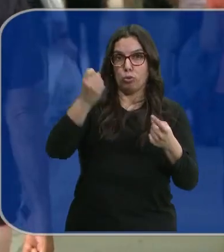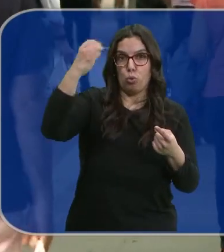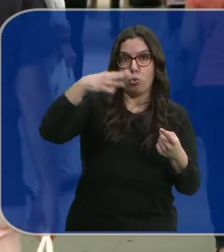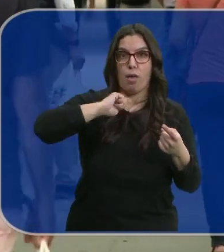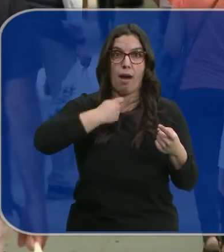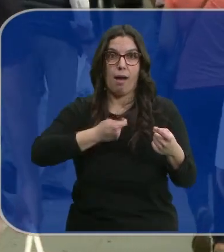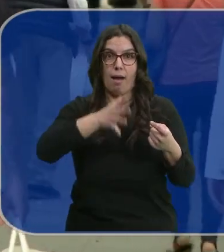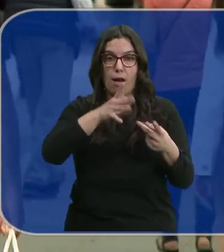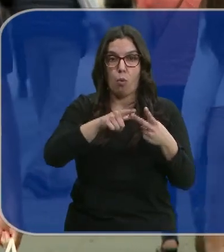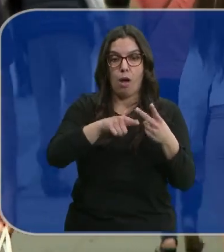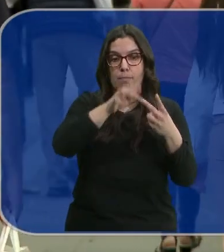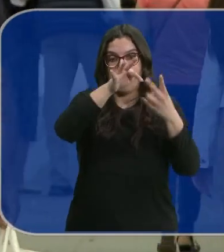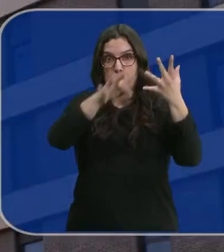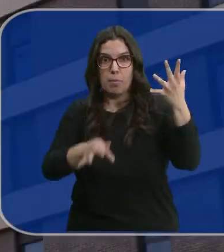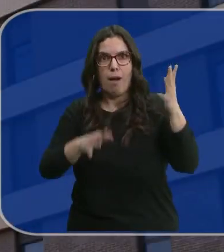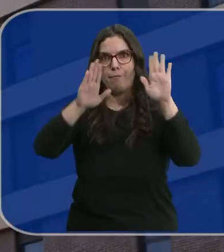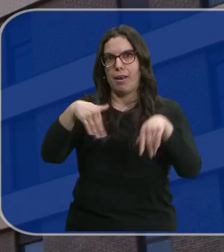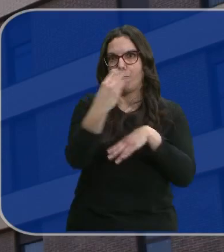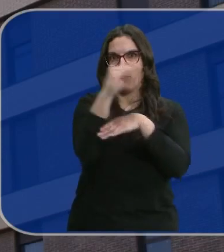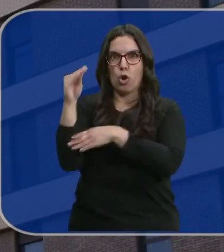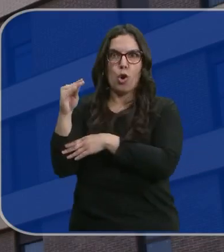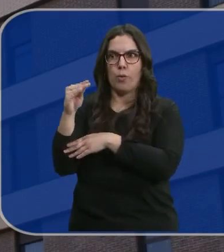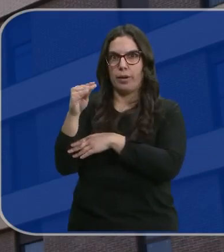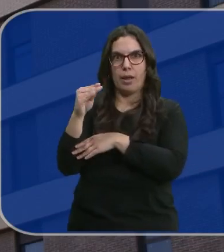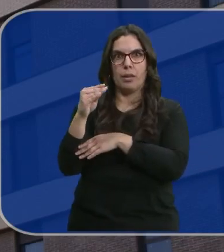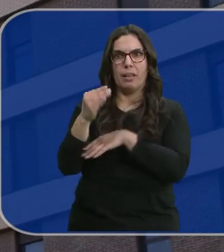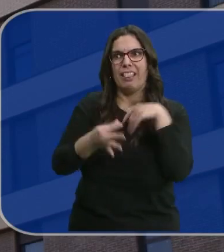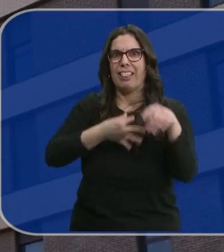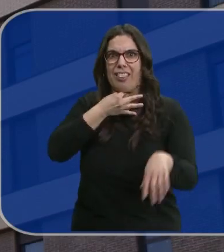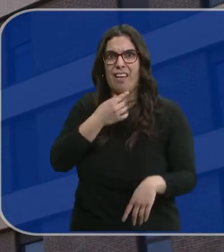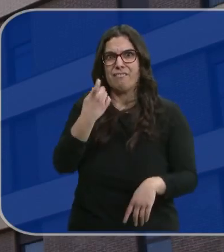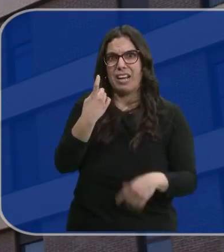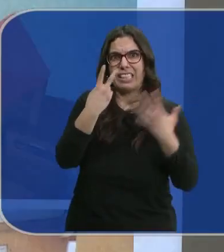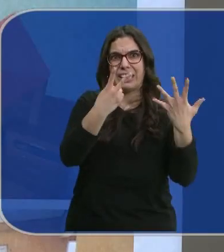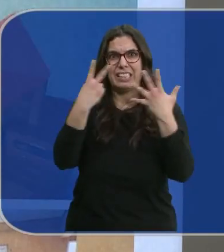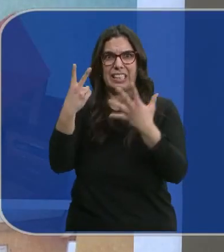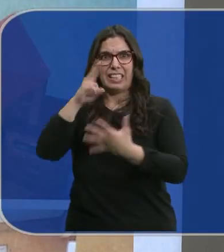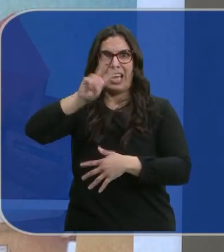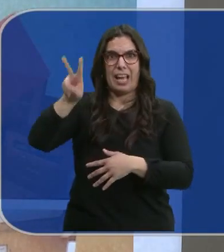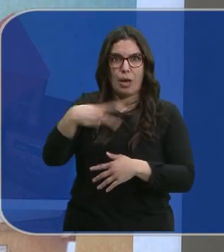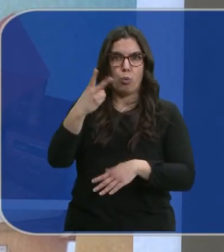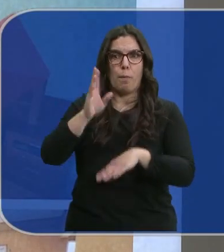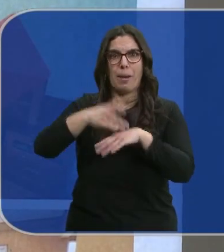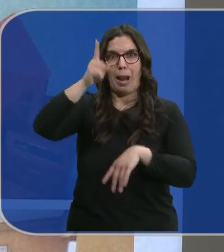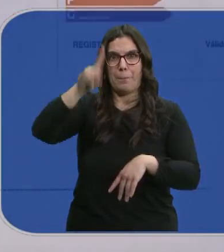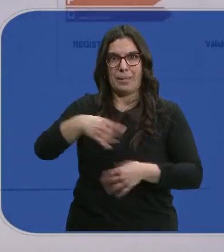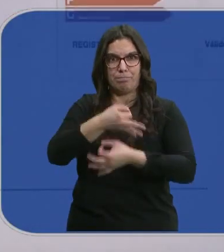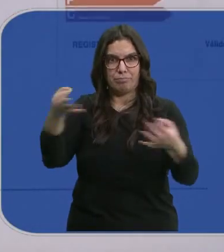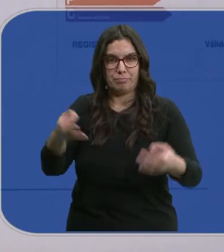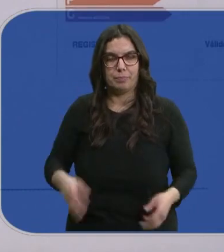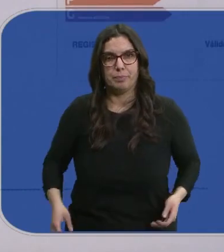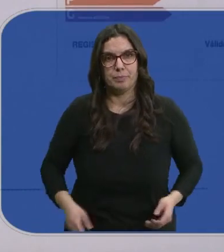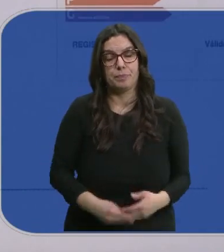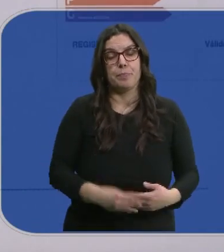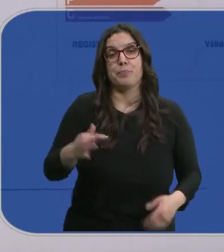luz, gas y agua, por lo que a los jóvenes todavía les faltaría una media de 77 euros para poder llegar a final de